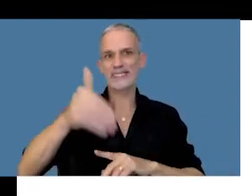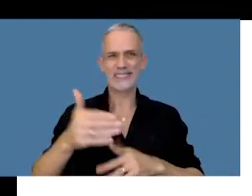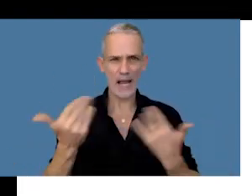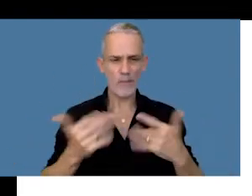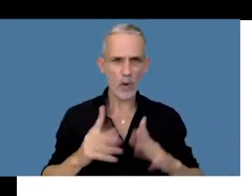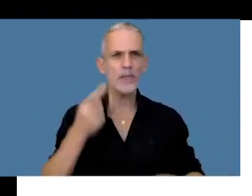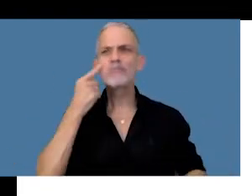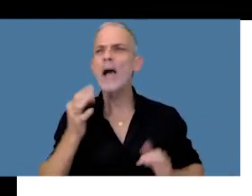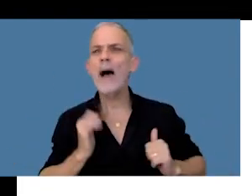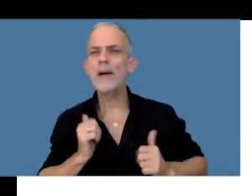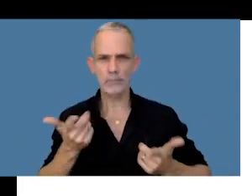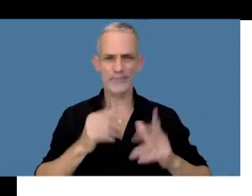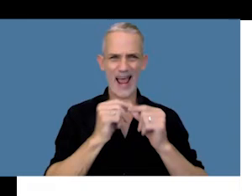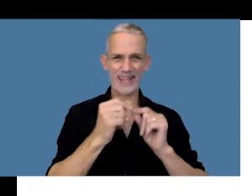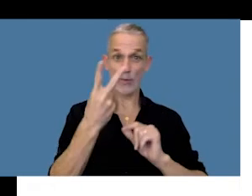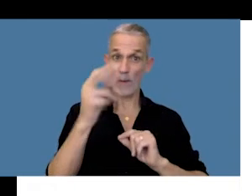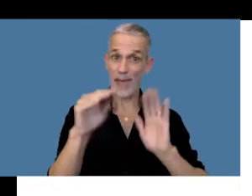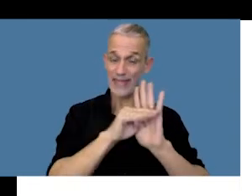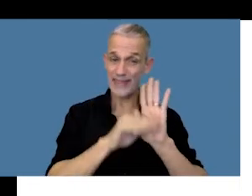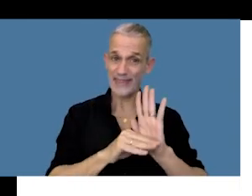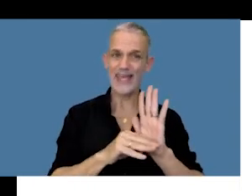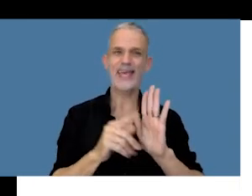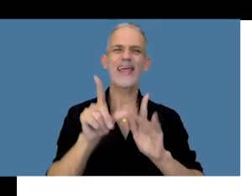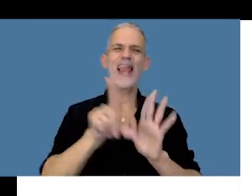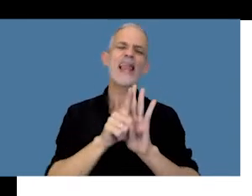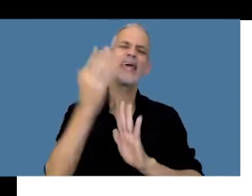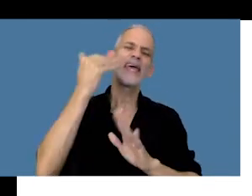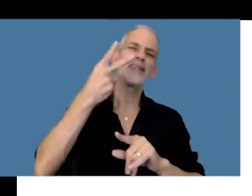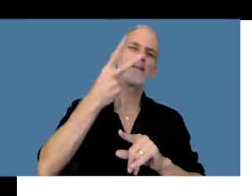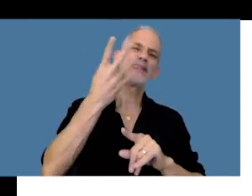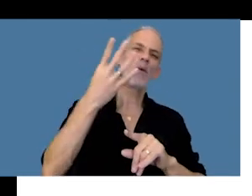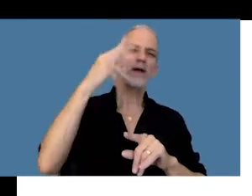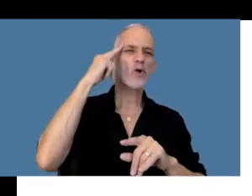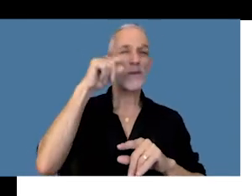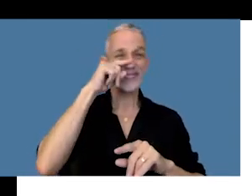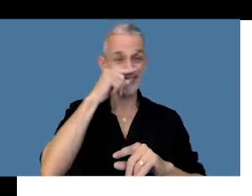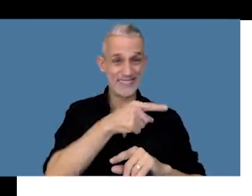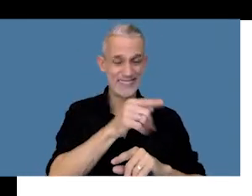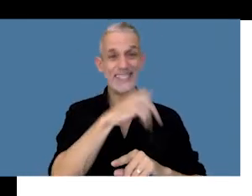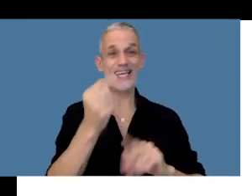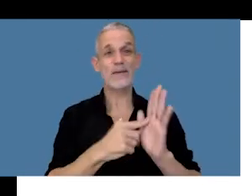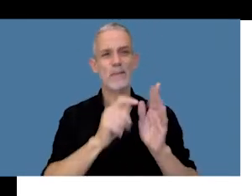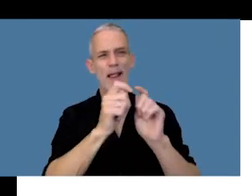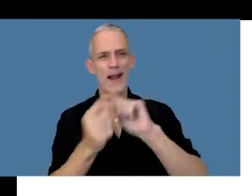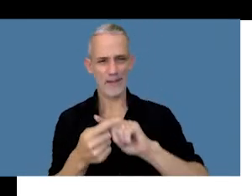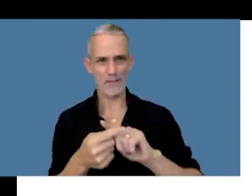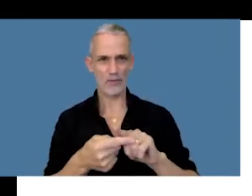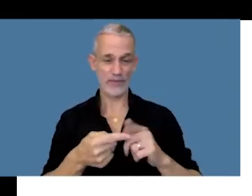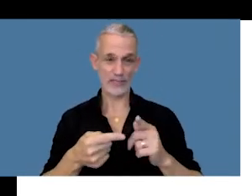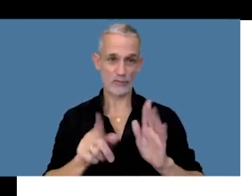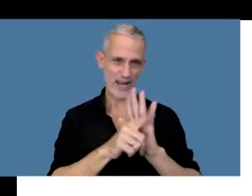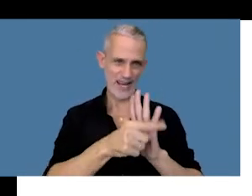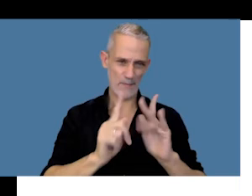Todo esto está en el artículo 20 de la primitiva ley 24977 y sus respectivas modificaciones,